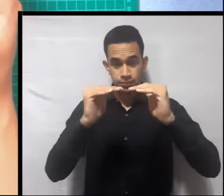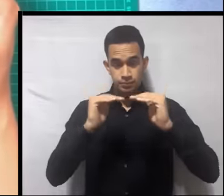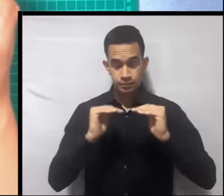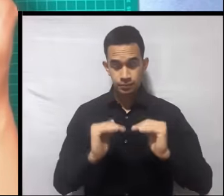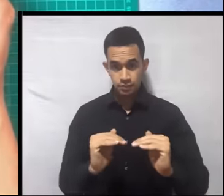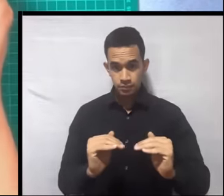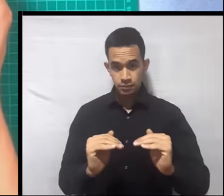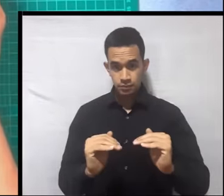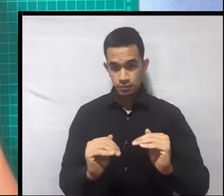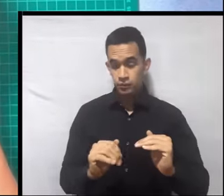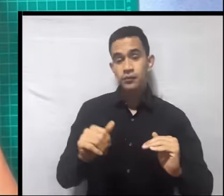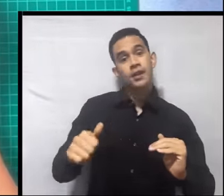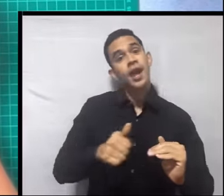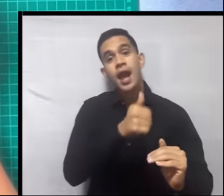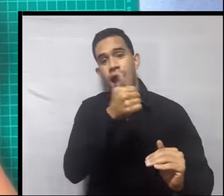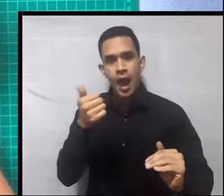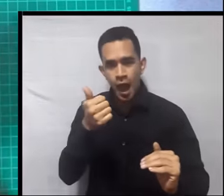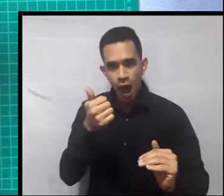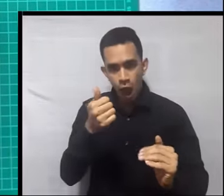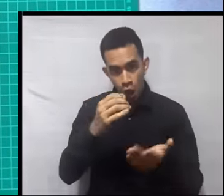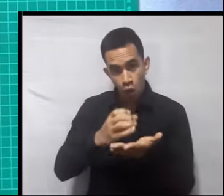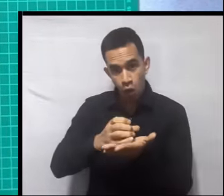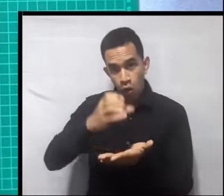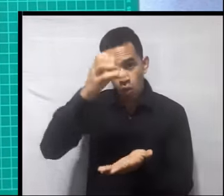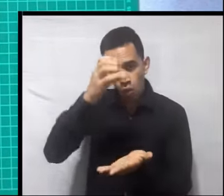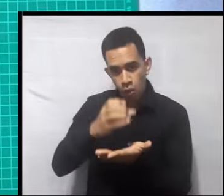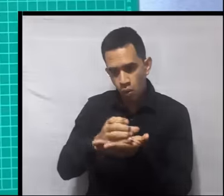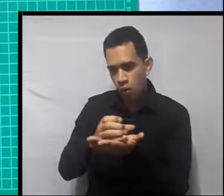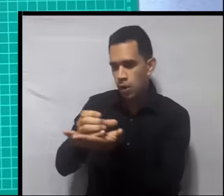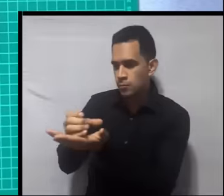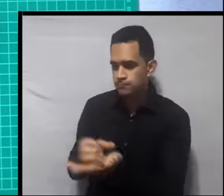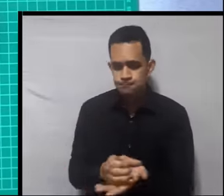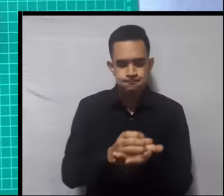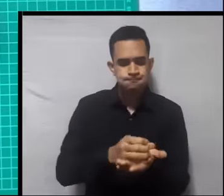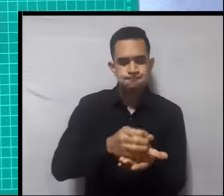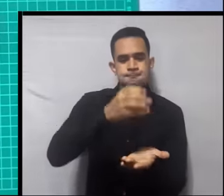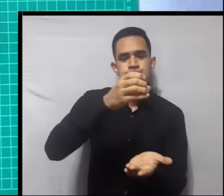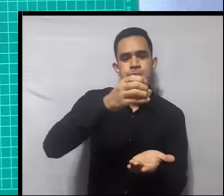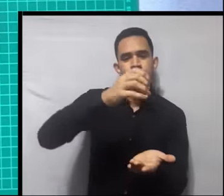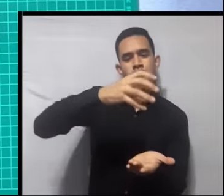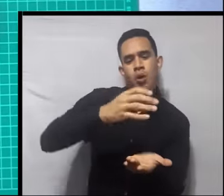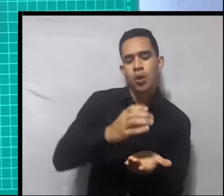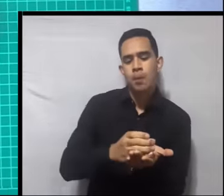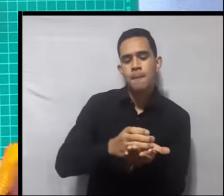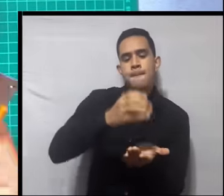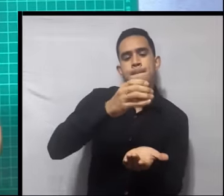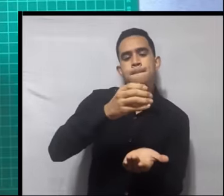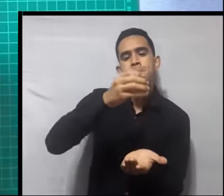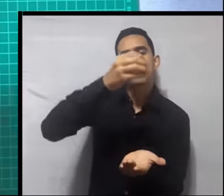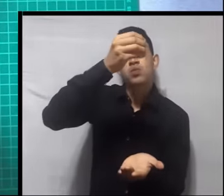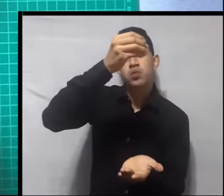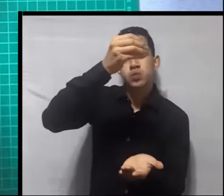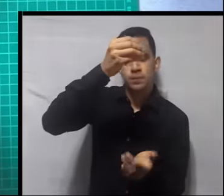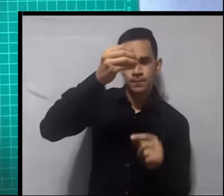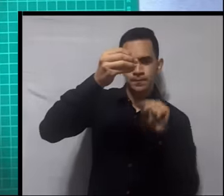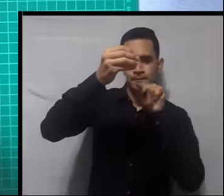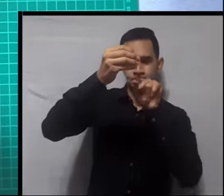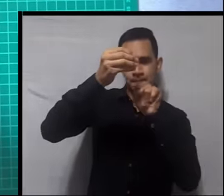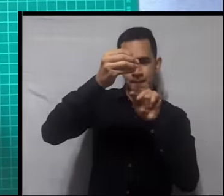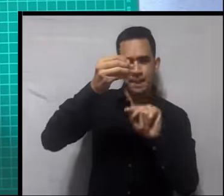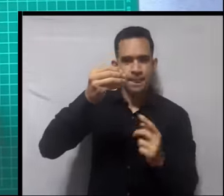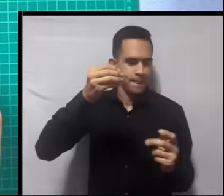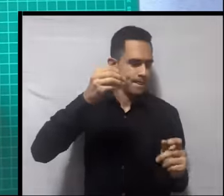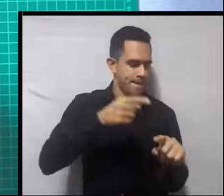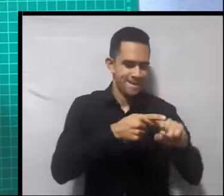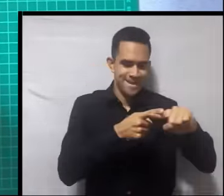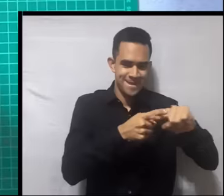Para el siguiente paso, tomaremos la otra botella y cortaremos su pico. Para que se facilite, haz un pequeño corte con el